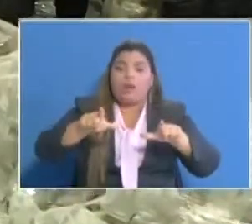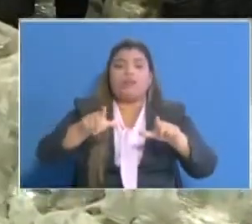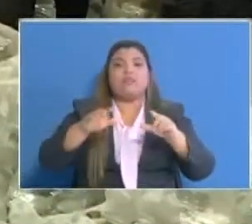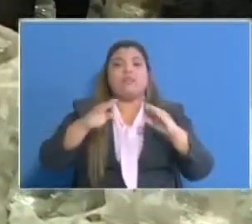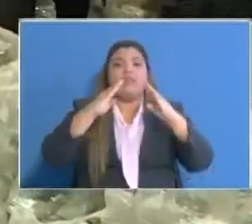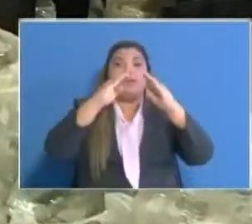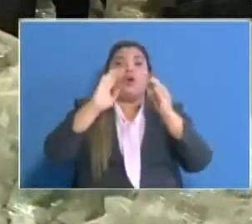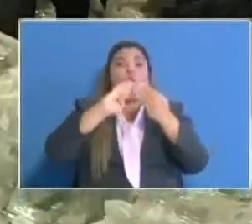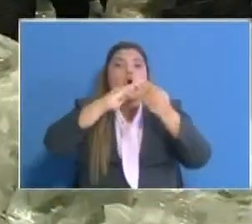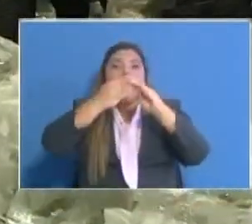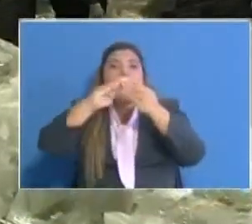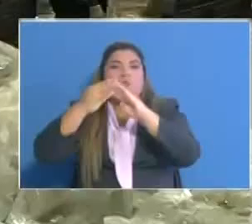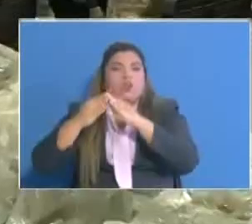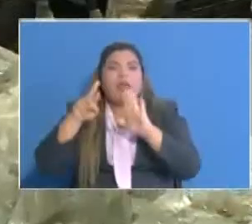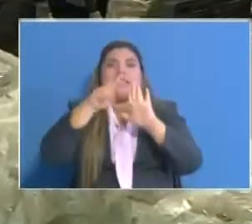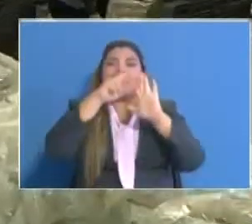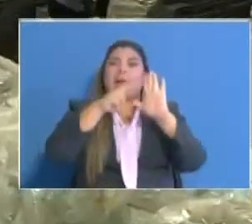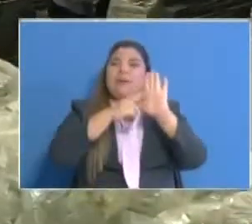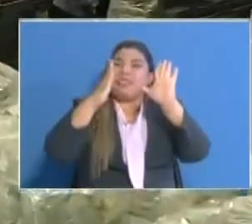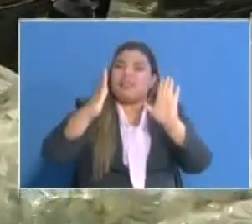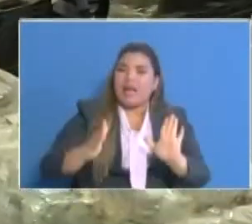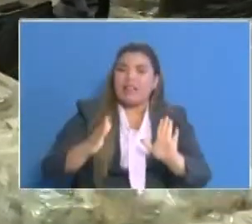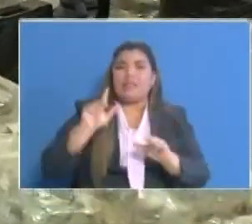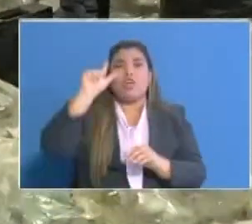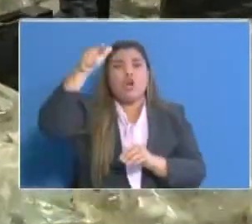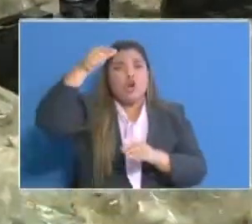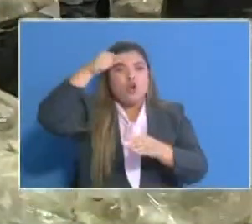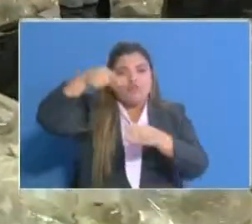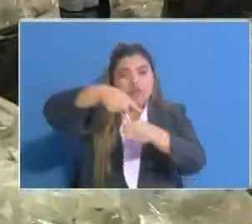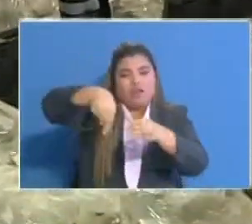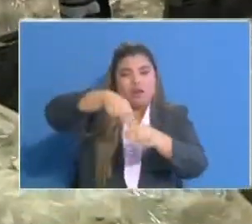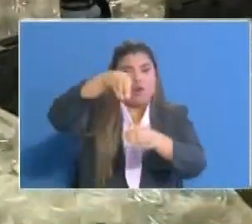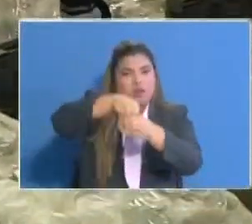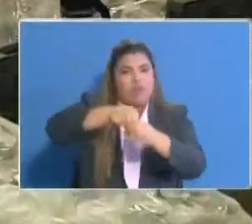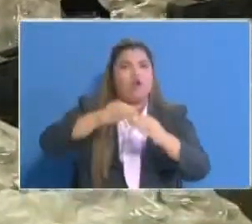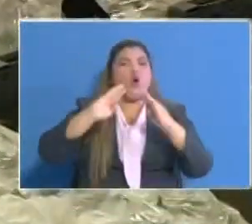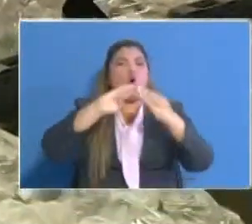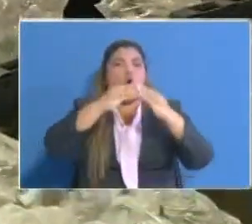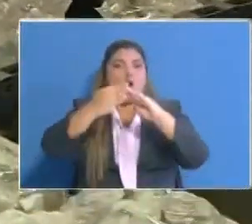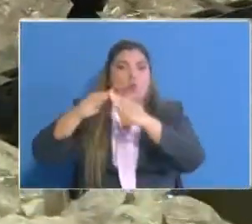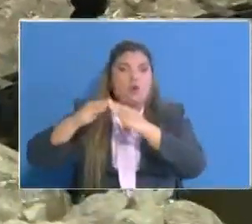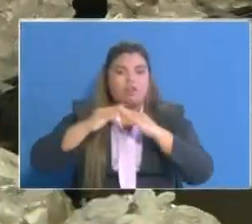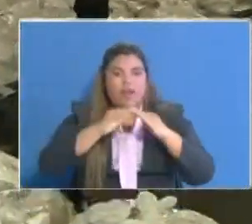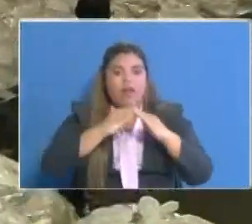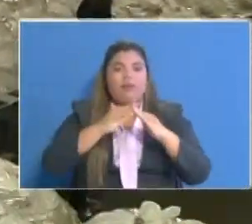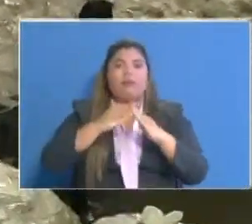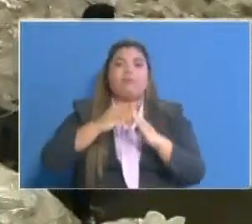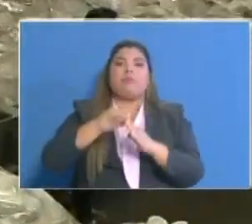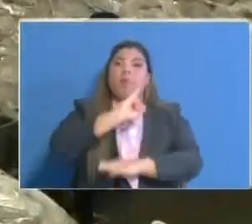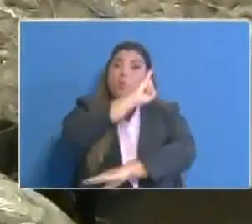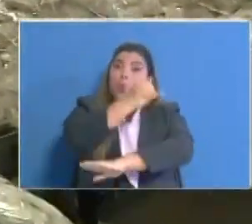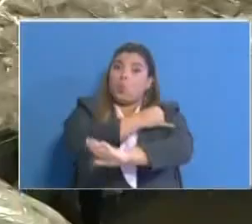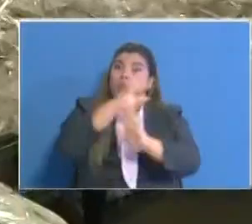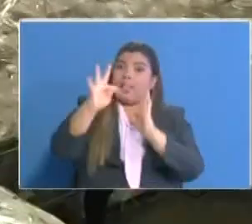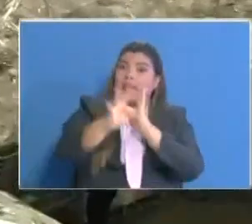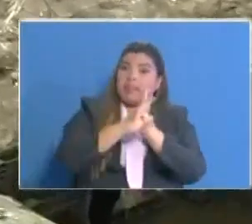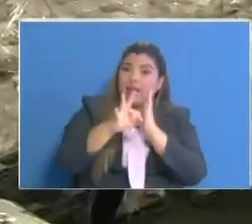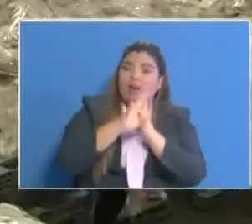comunales, de los gobiernos locales, de las juntas técnicas, los gobiernos de